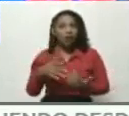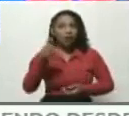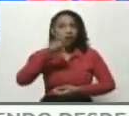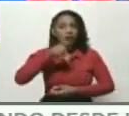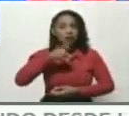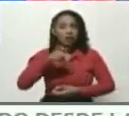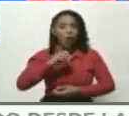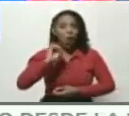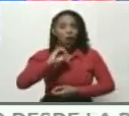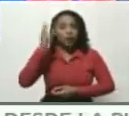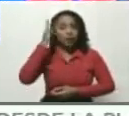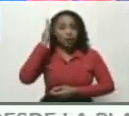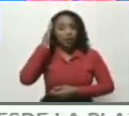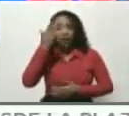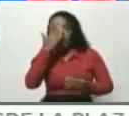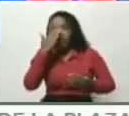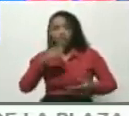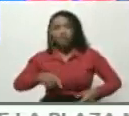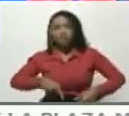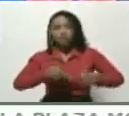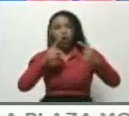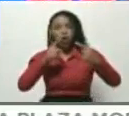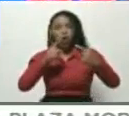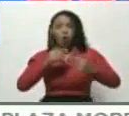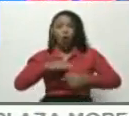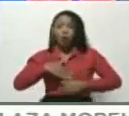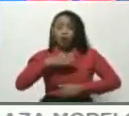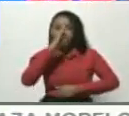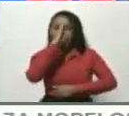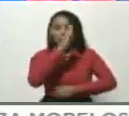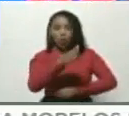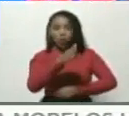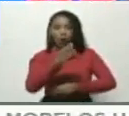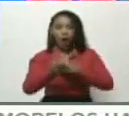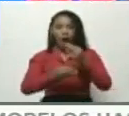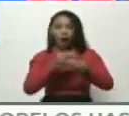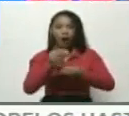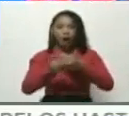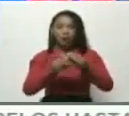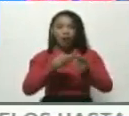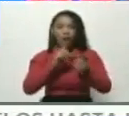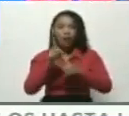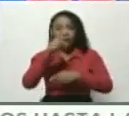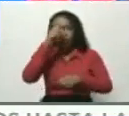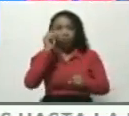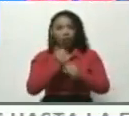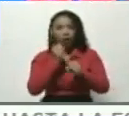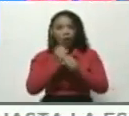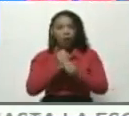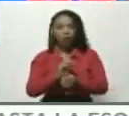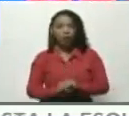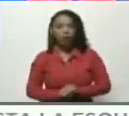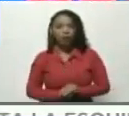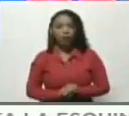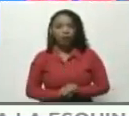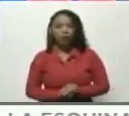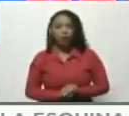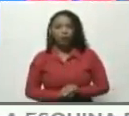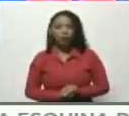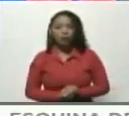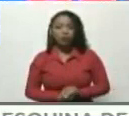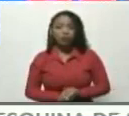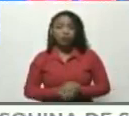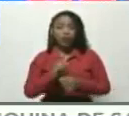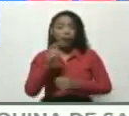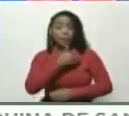o que sabe a lo que se está enfrentando pueda directamente direccionar en esa gestión. Y es lo que el